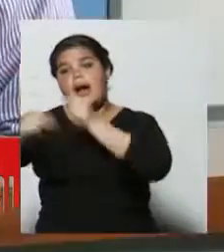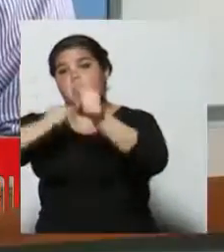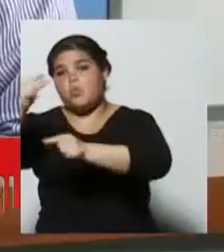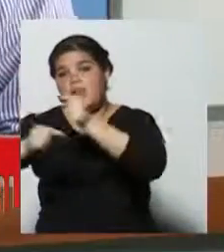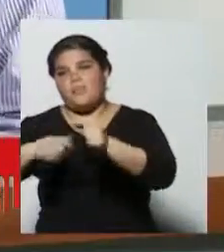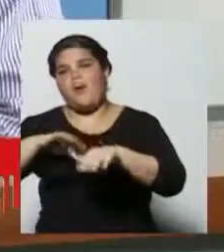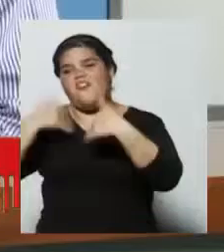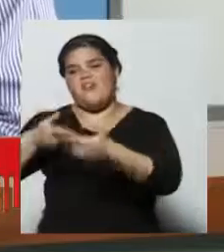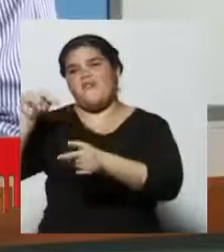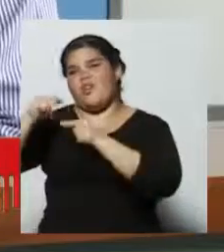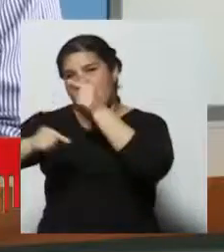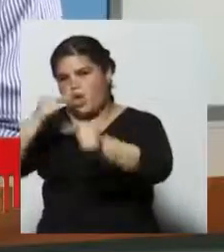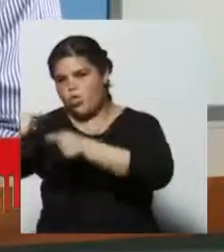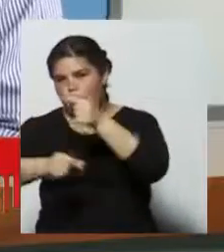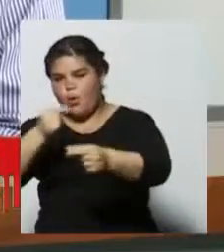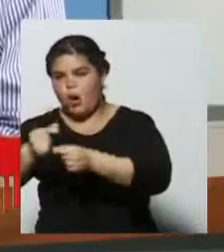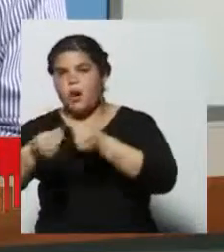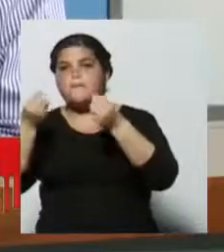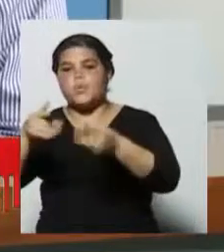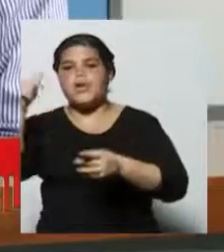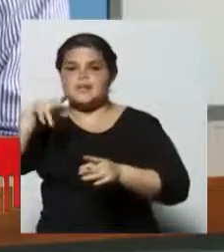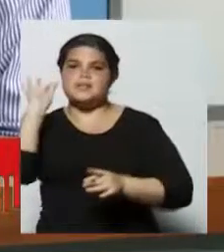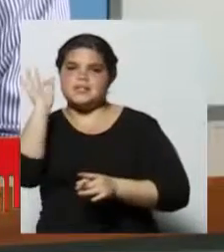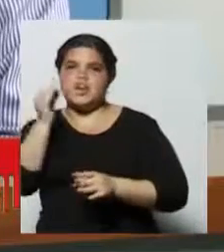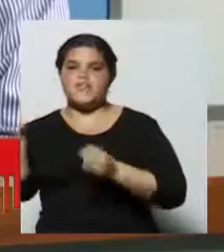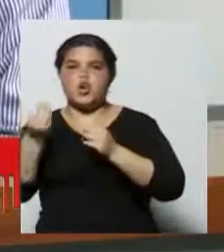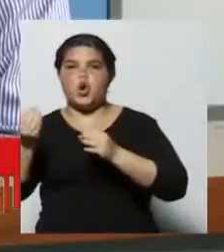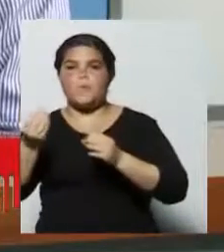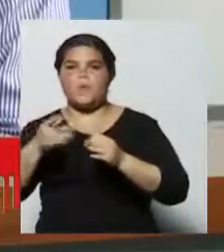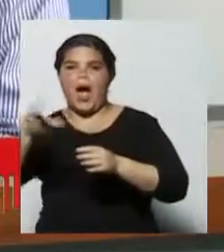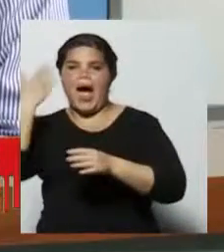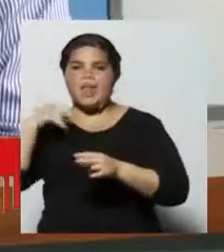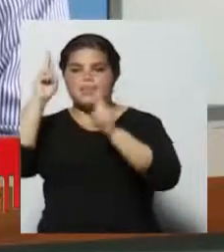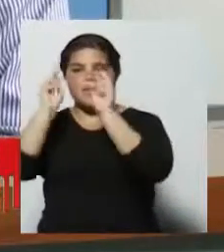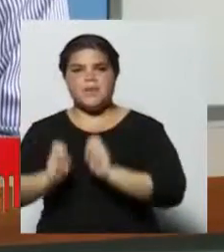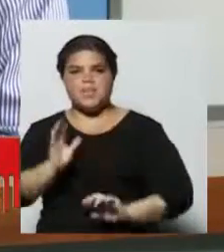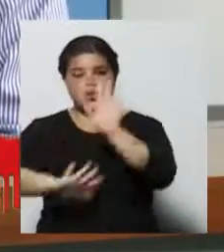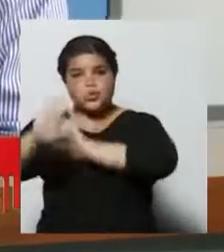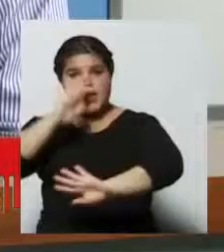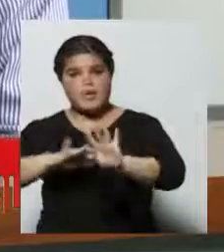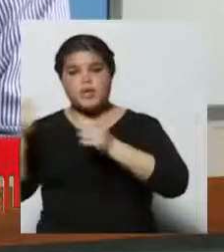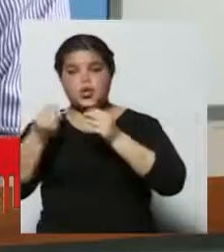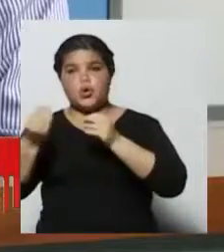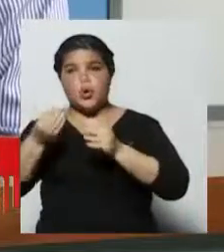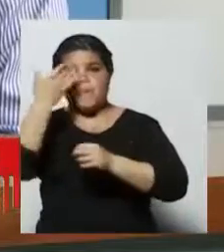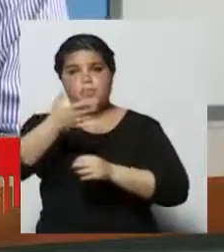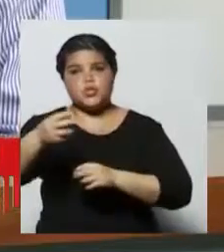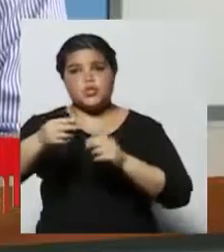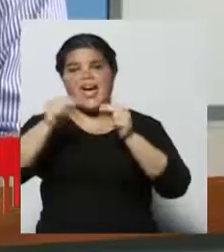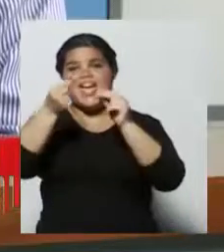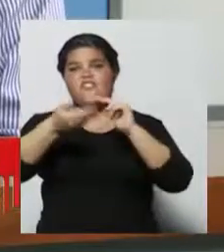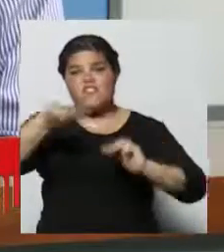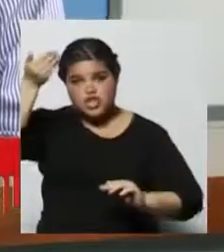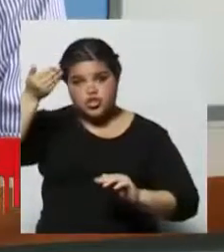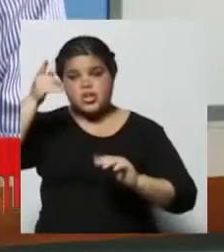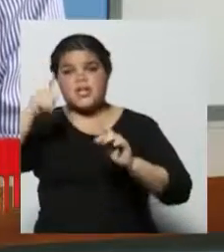shock, que ese mismo estudio demuestra cómo impacta mucho más, generando mayor niveles de pobreza y de inflación si se hace una